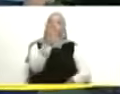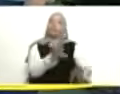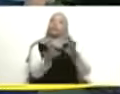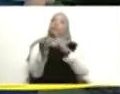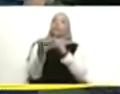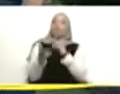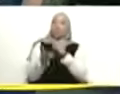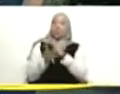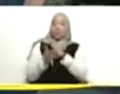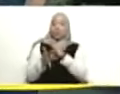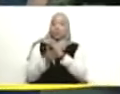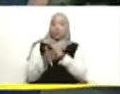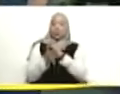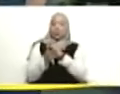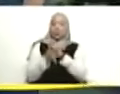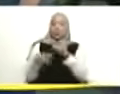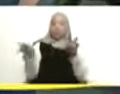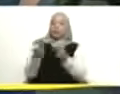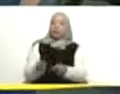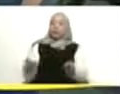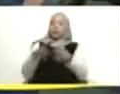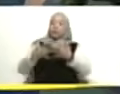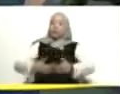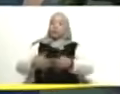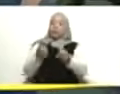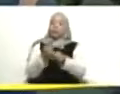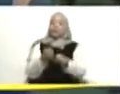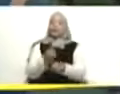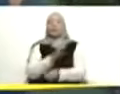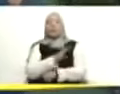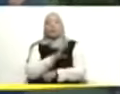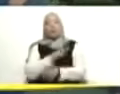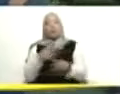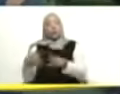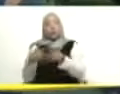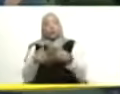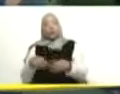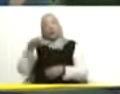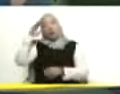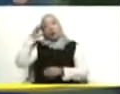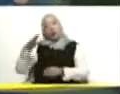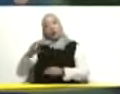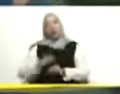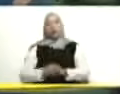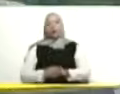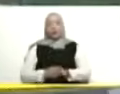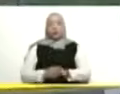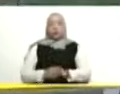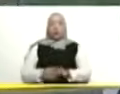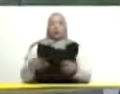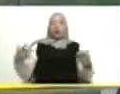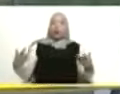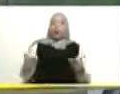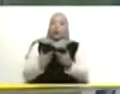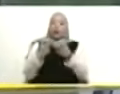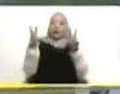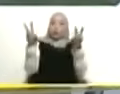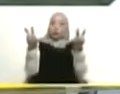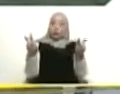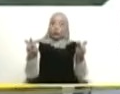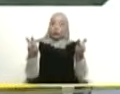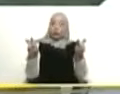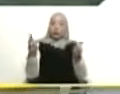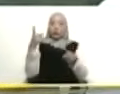tecnología para ir fabricando nuestros propios instrumentos militares para la guerra moderna,